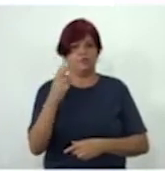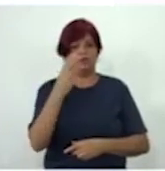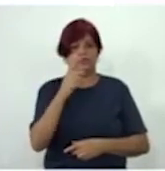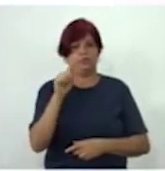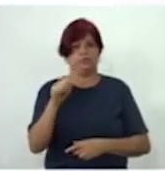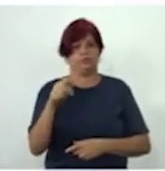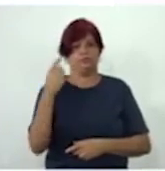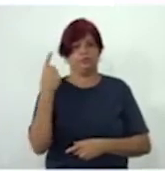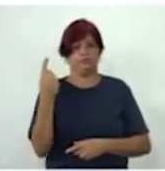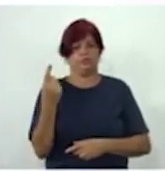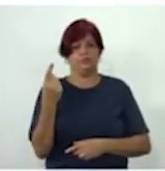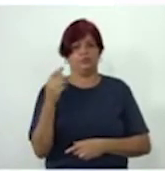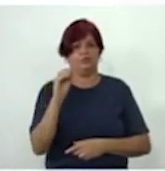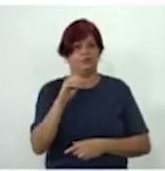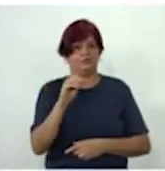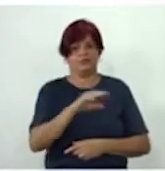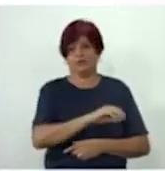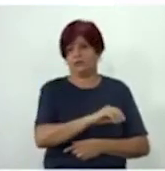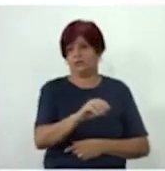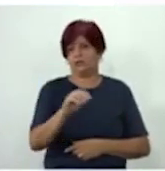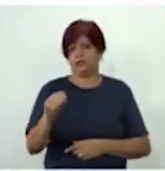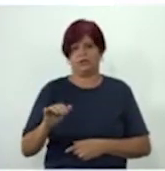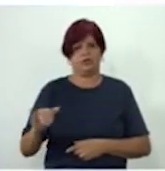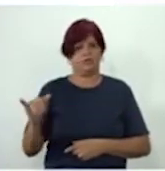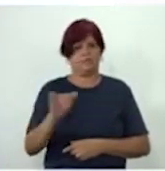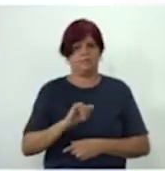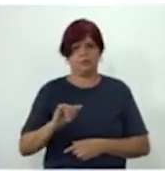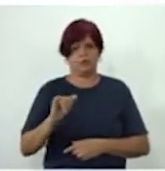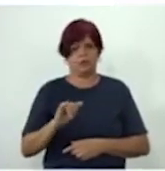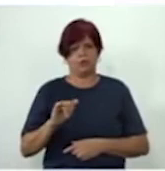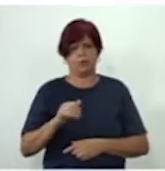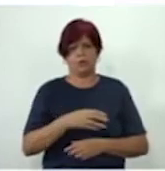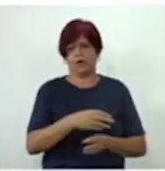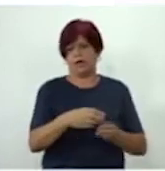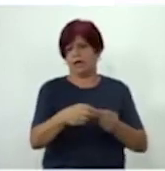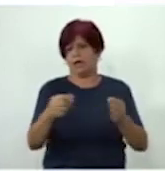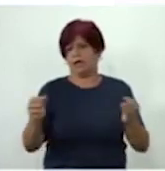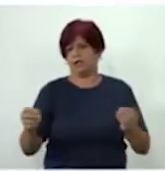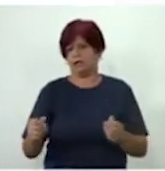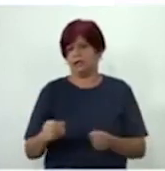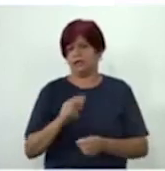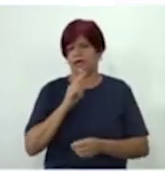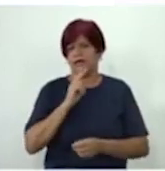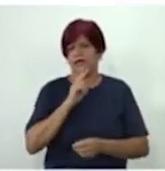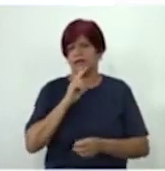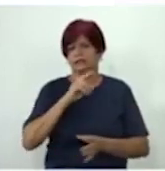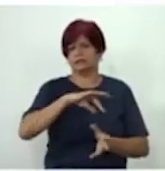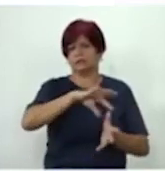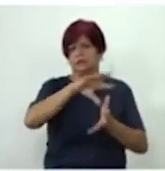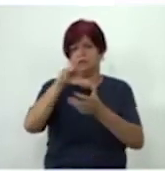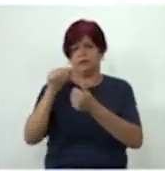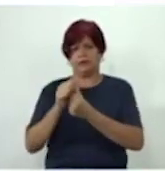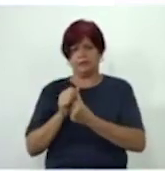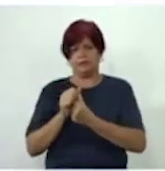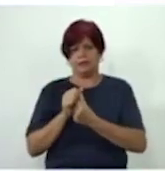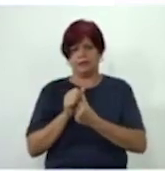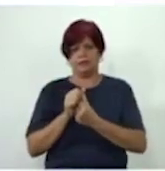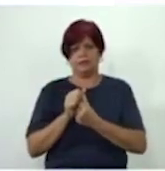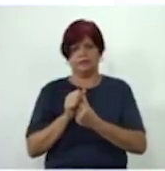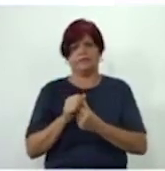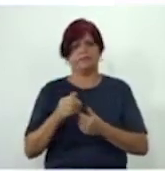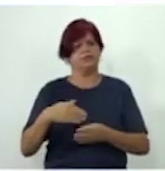2.1, están distribuidas por igual las tierras y las aguas en el planeta, continente y océano.